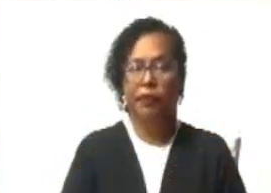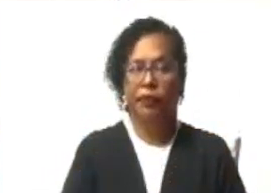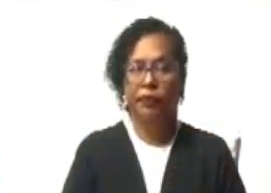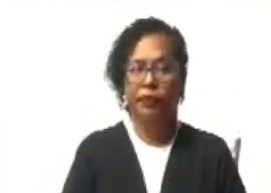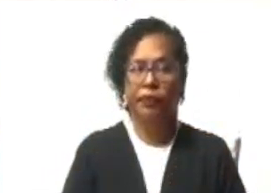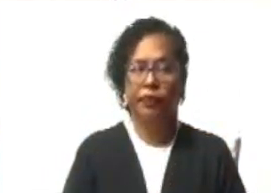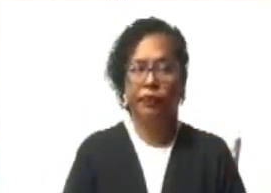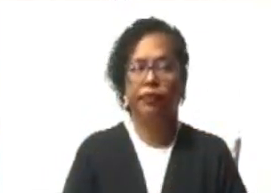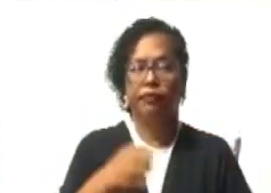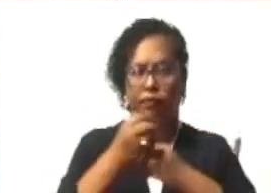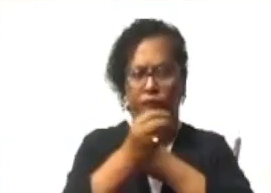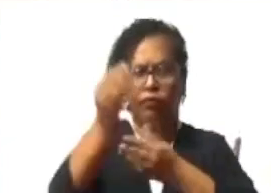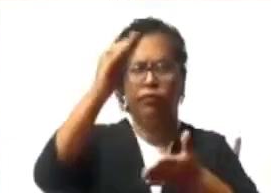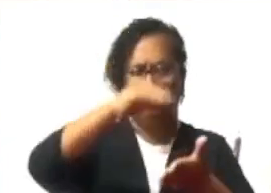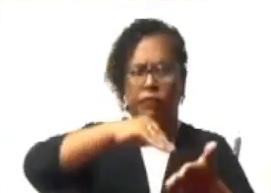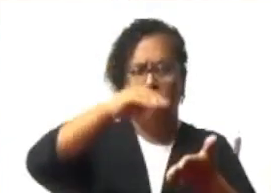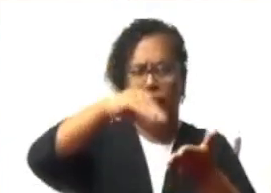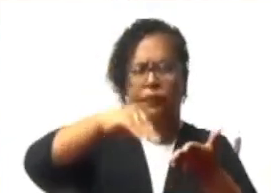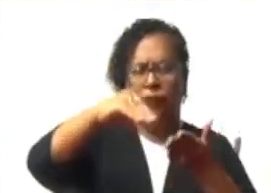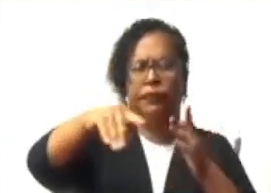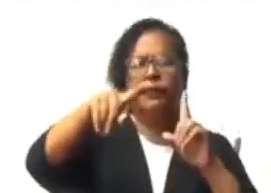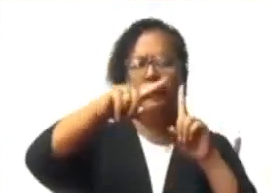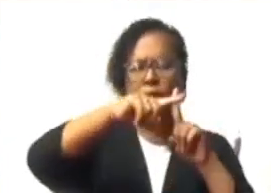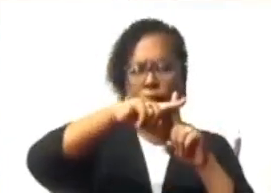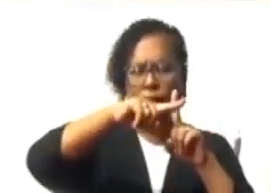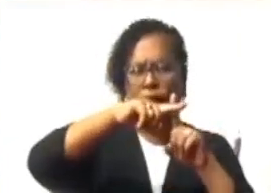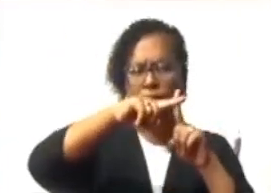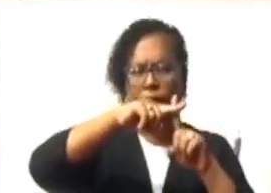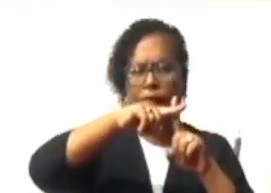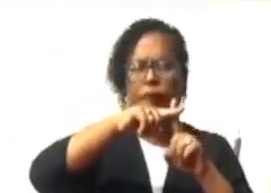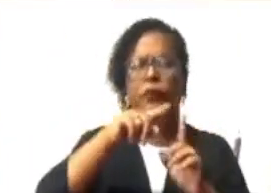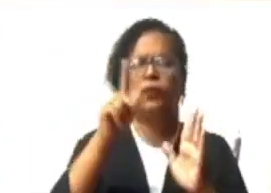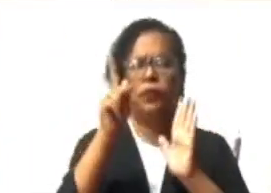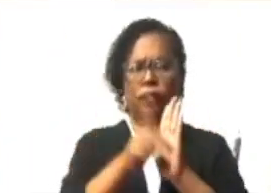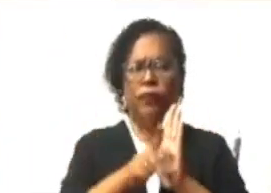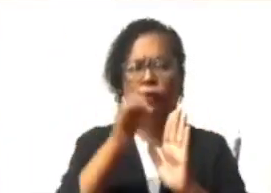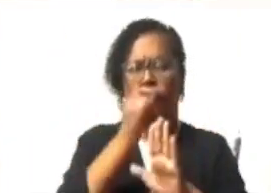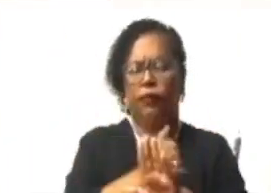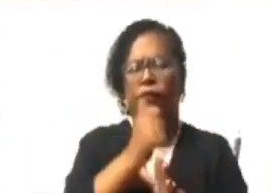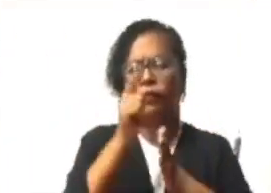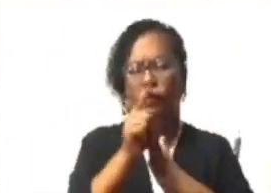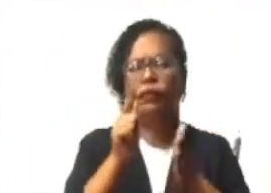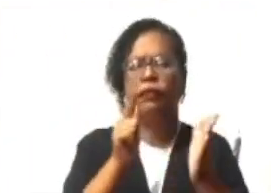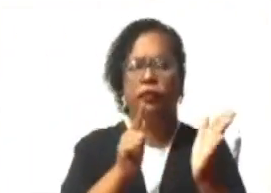el informe favorable al proyecto de ley o el proyecto de ley que modifica la ley número